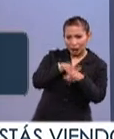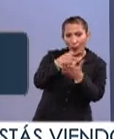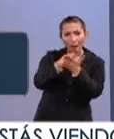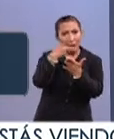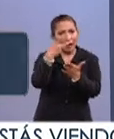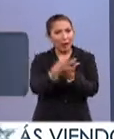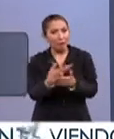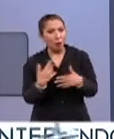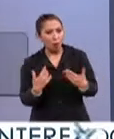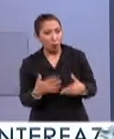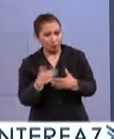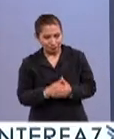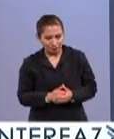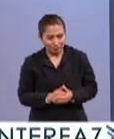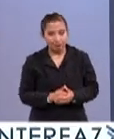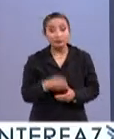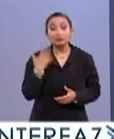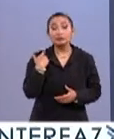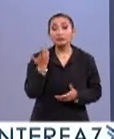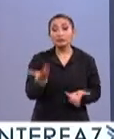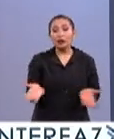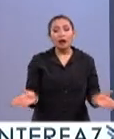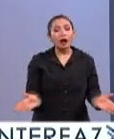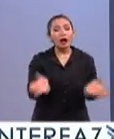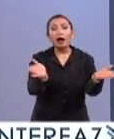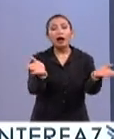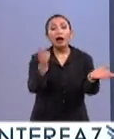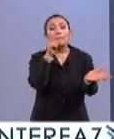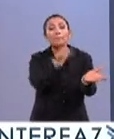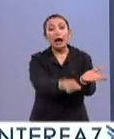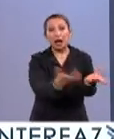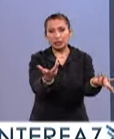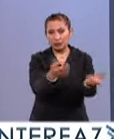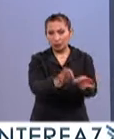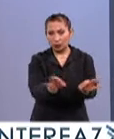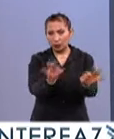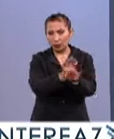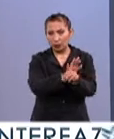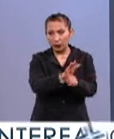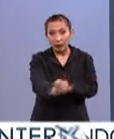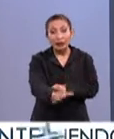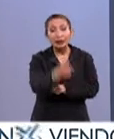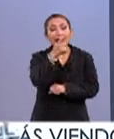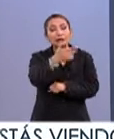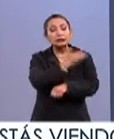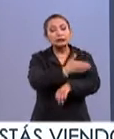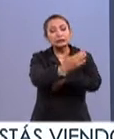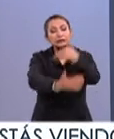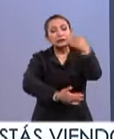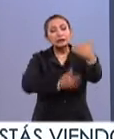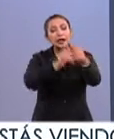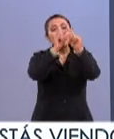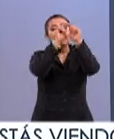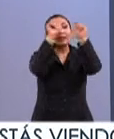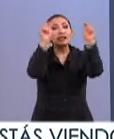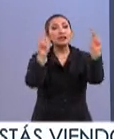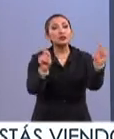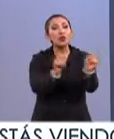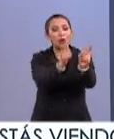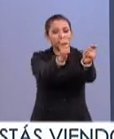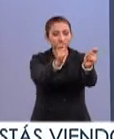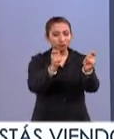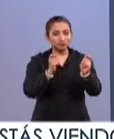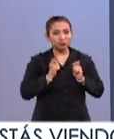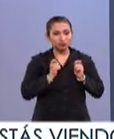premio, por ejemplo. Y los incentivos es para que hagan una cosa muy importante, que es el proceso de titulación.